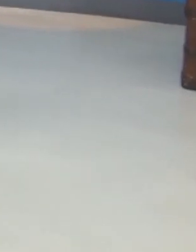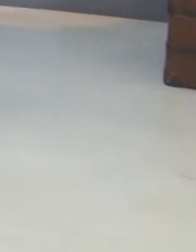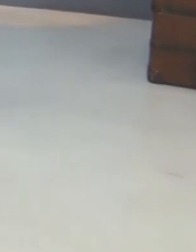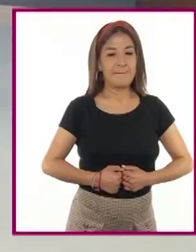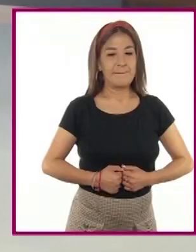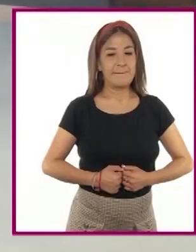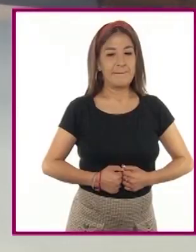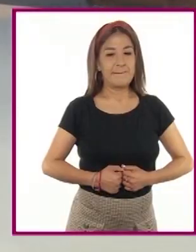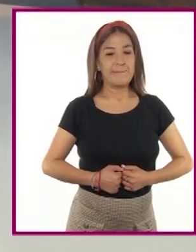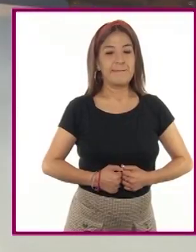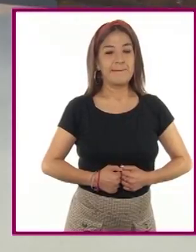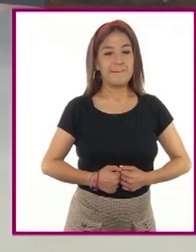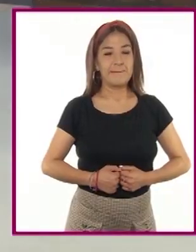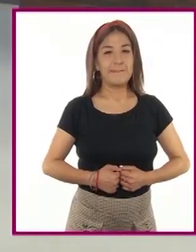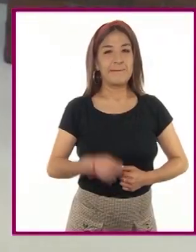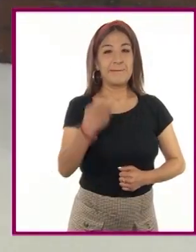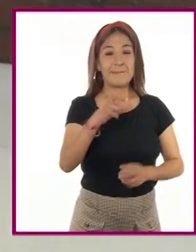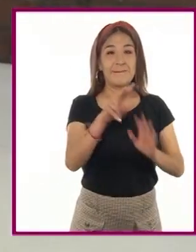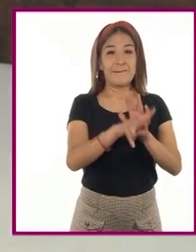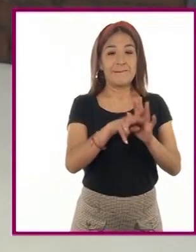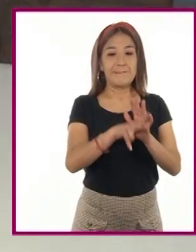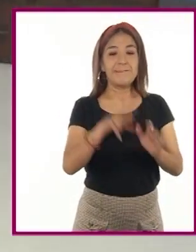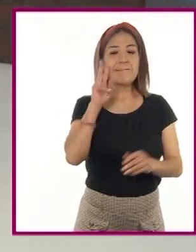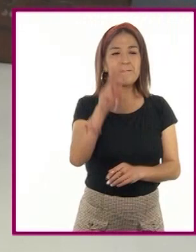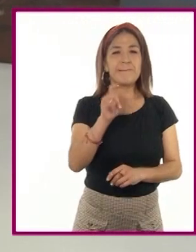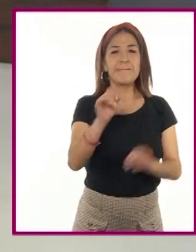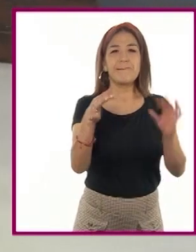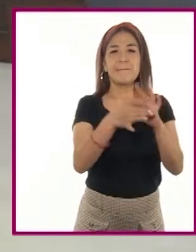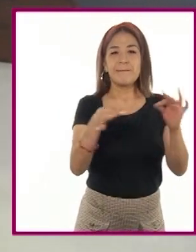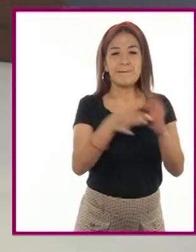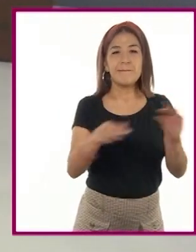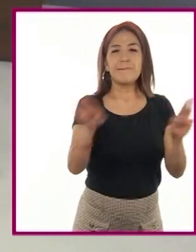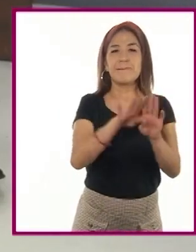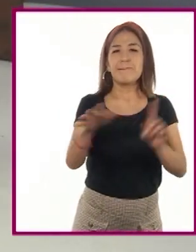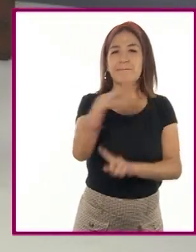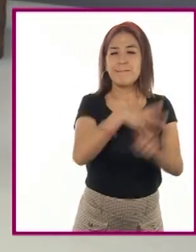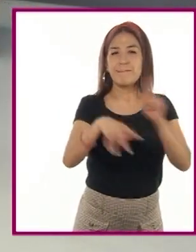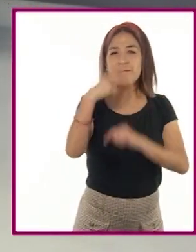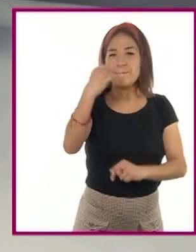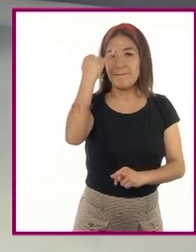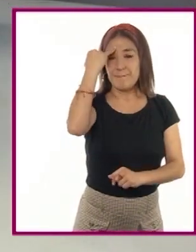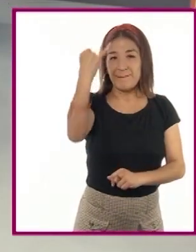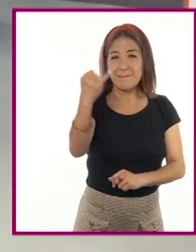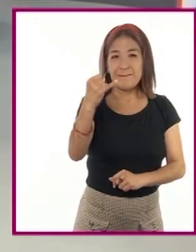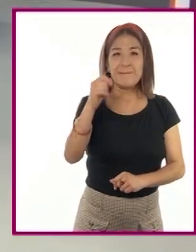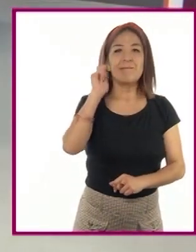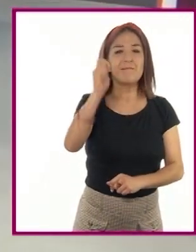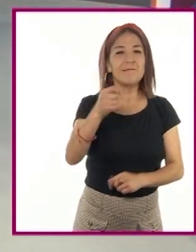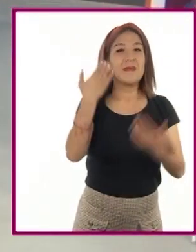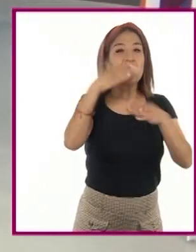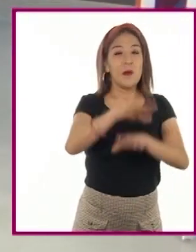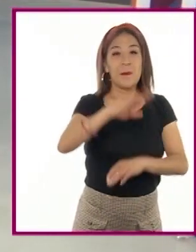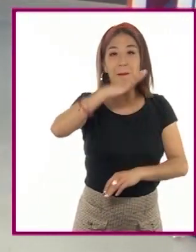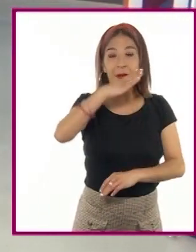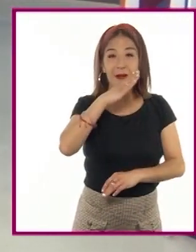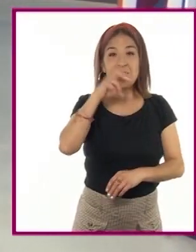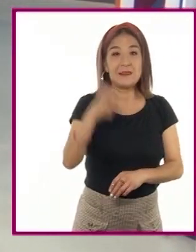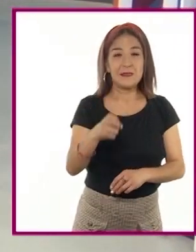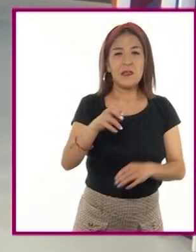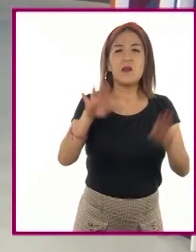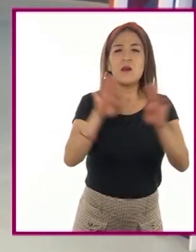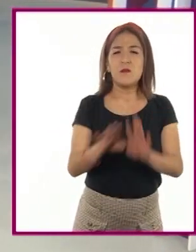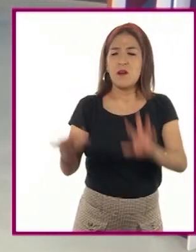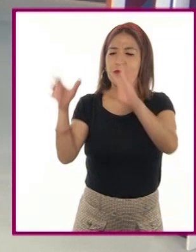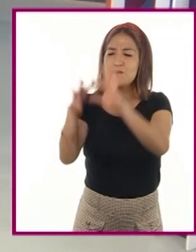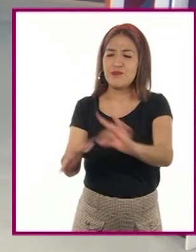Este video que acabamos de observar muestra que la cosmovisión que se tenía del maíz, transmitida oralmente a lo